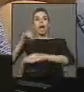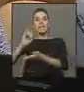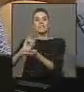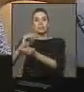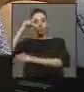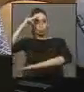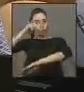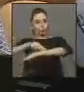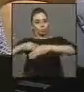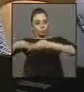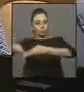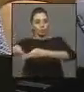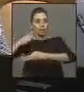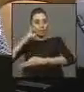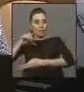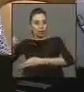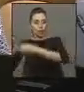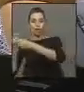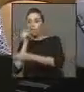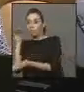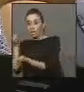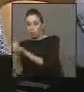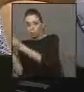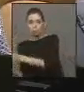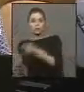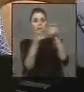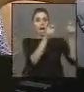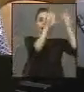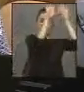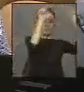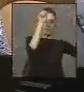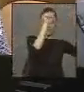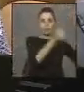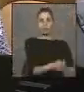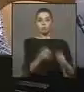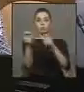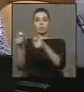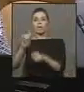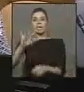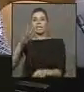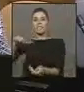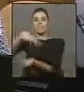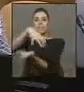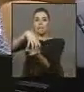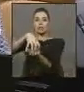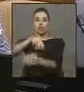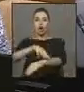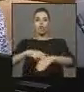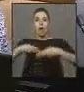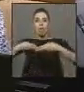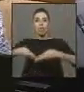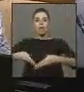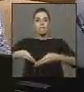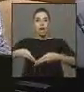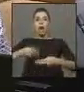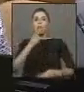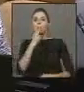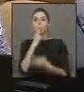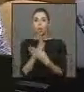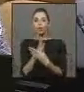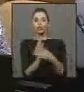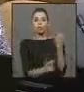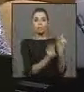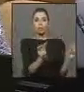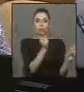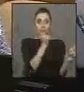posteriormente remitida al Ministerio Público, para luego pasar a la quinta zona naval en Puerto Montt, en consideración a que los